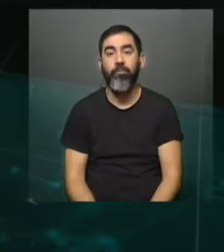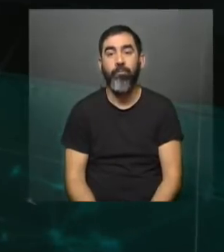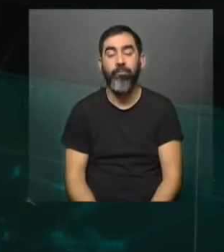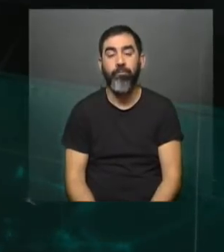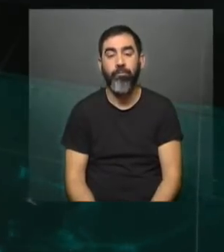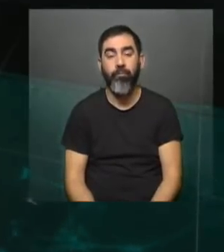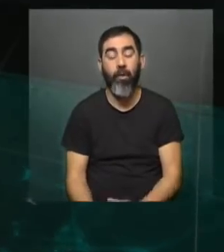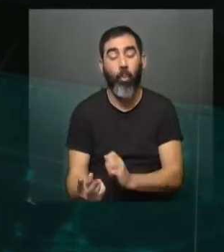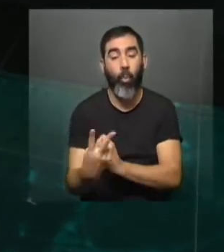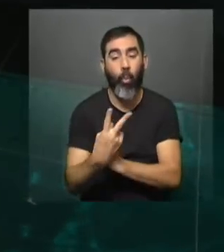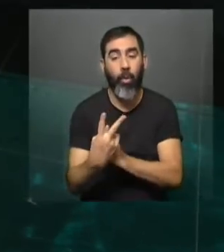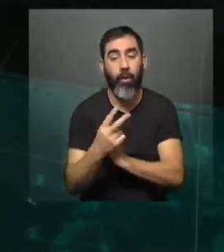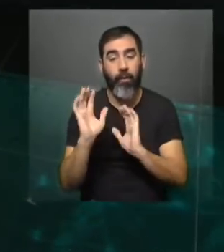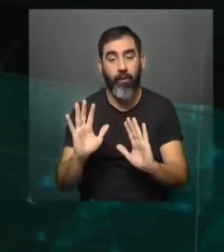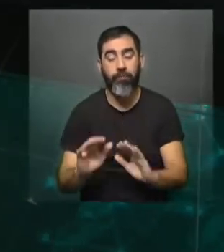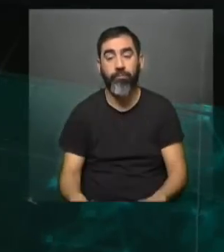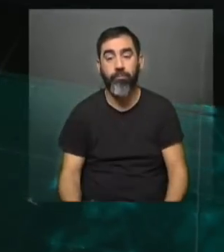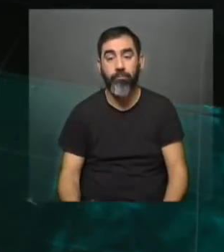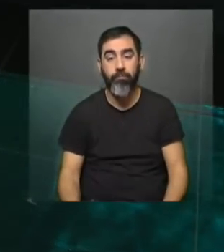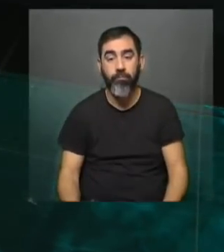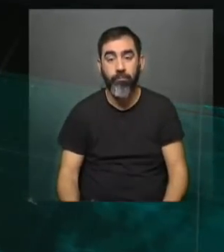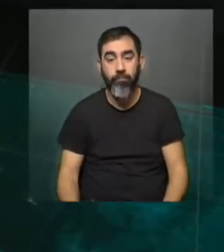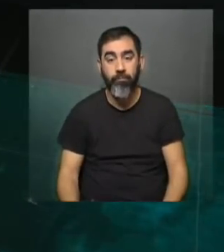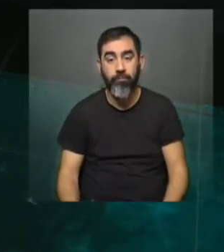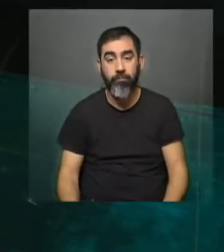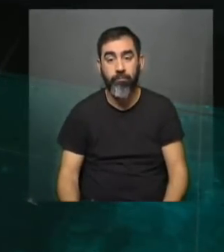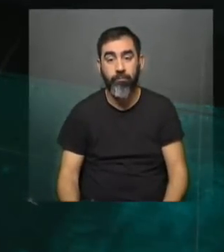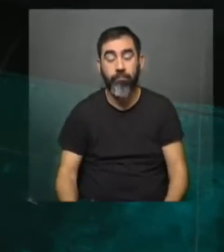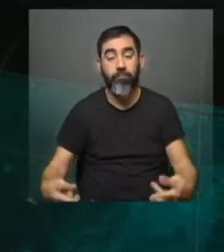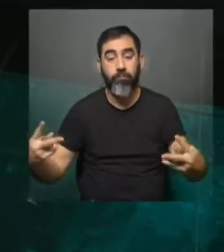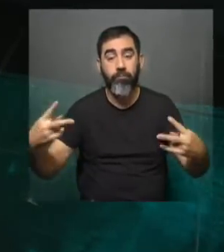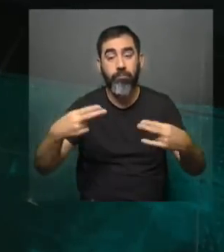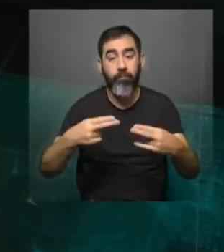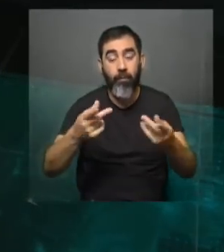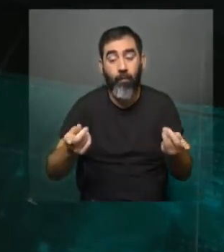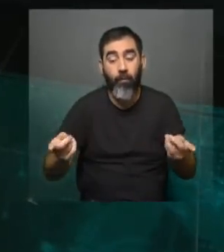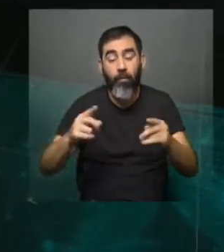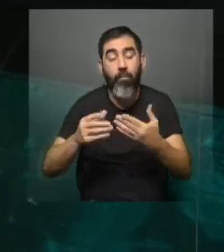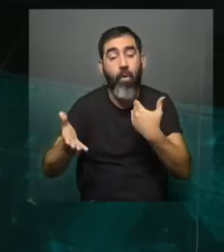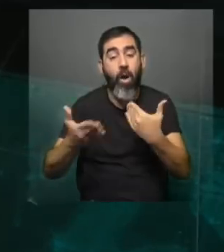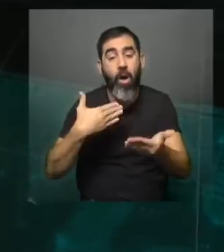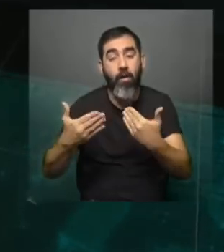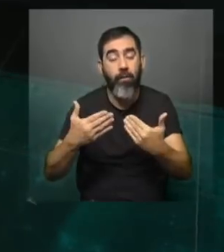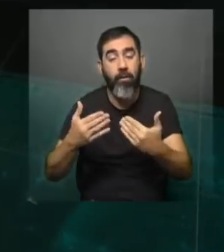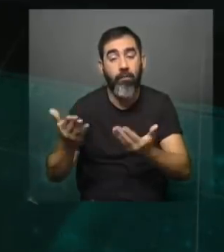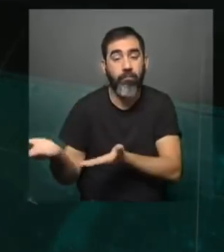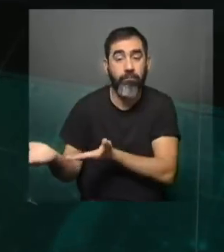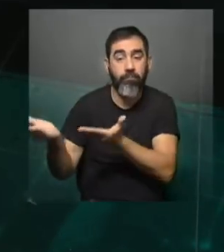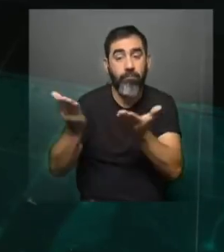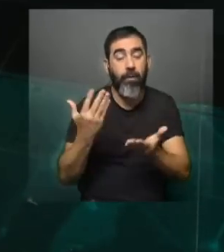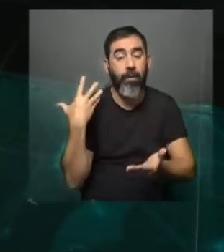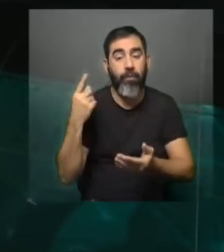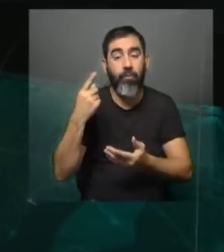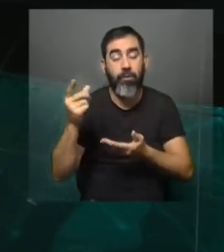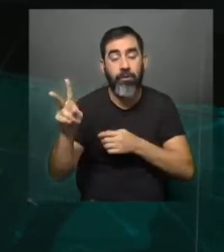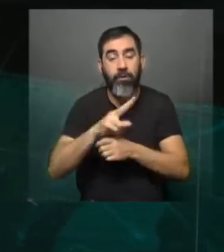a cuidarse totalmente totalmente bueno bueno nosotros ahora vamos a hacer una pausa y a la vuelta vamos a estar recibiendo al director